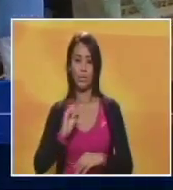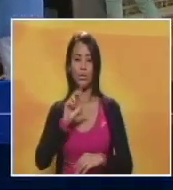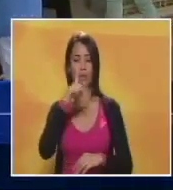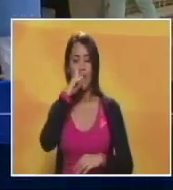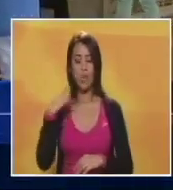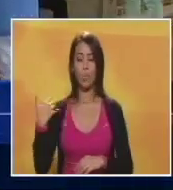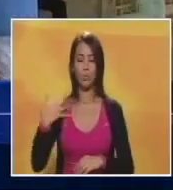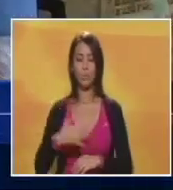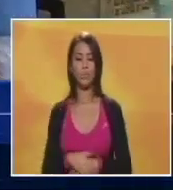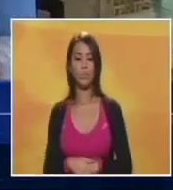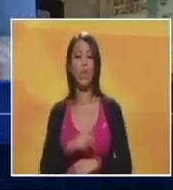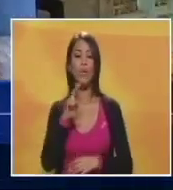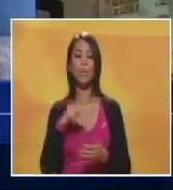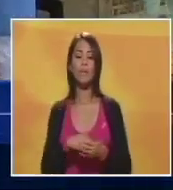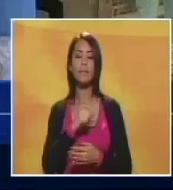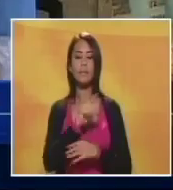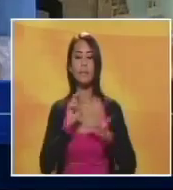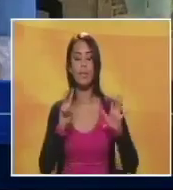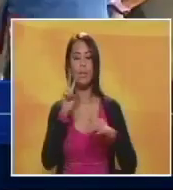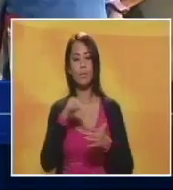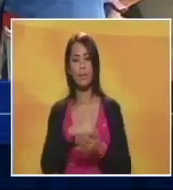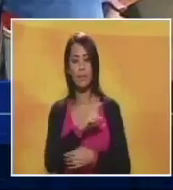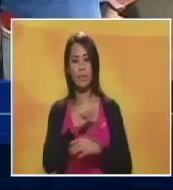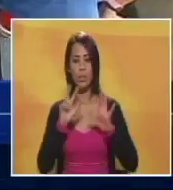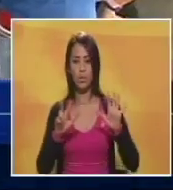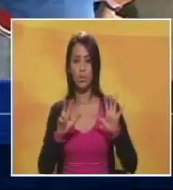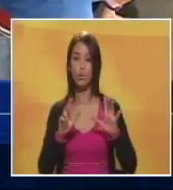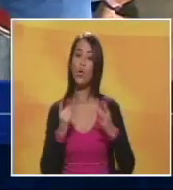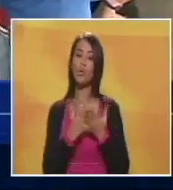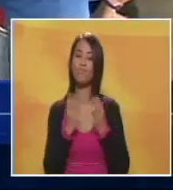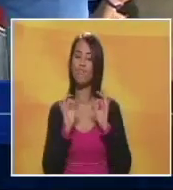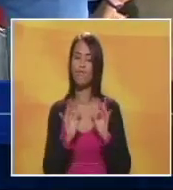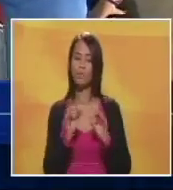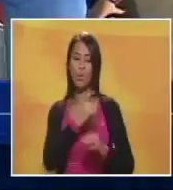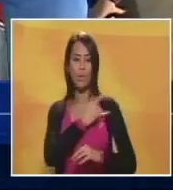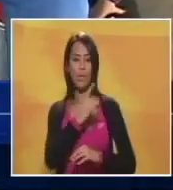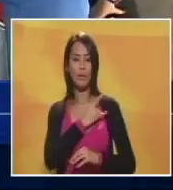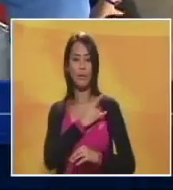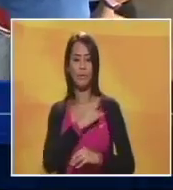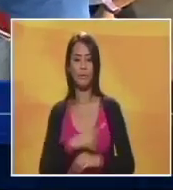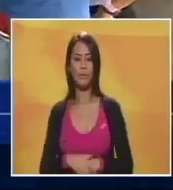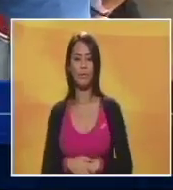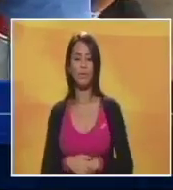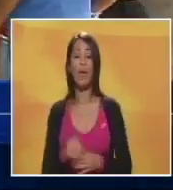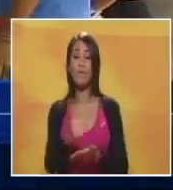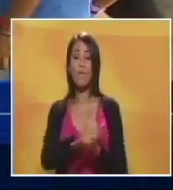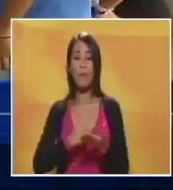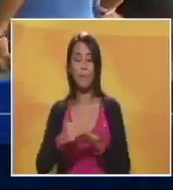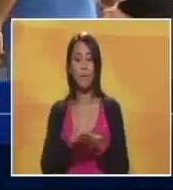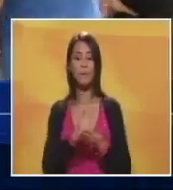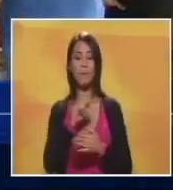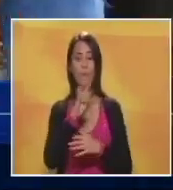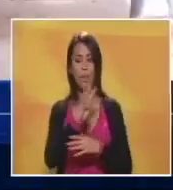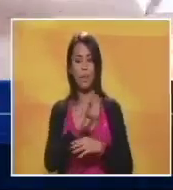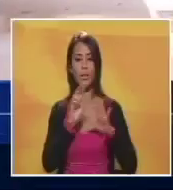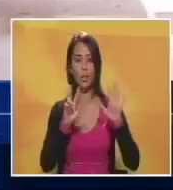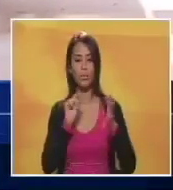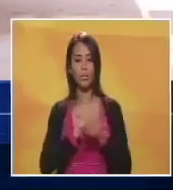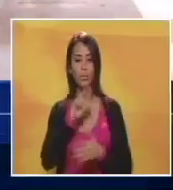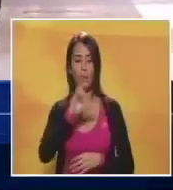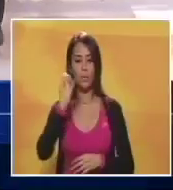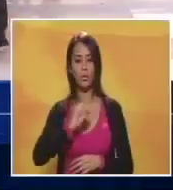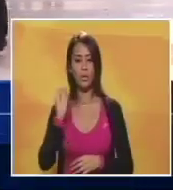periodo 2016 y 2018, las facultades que tuvieron mayor deserción fueron farmacia con